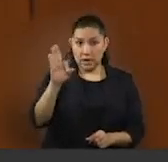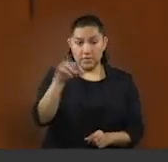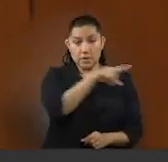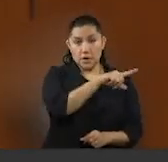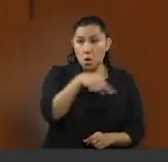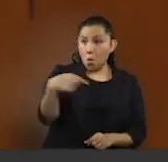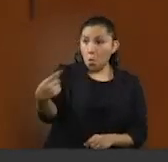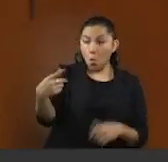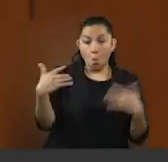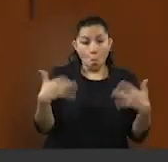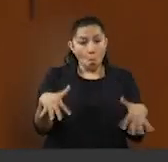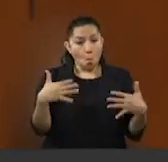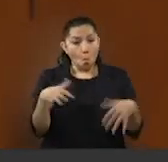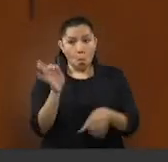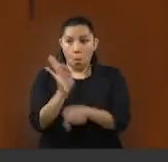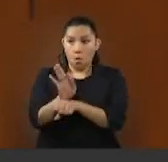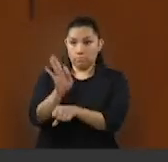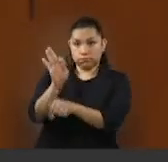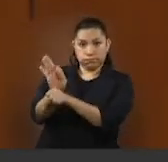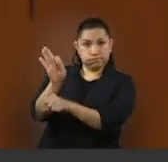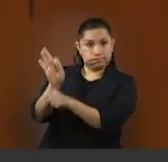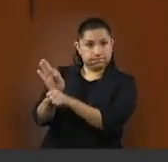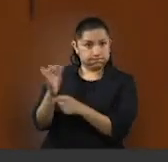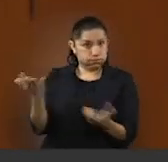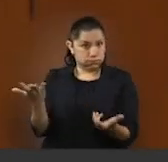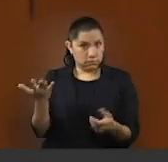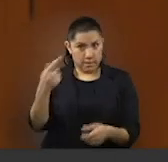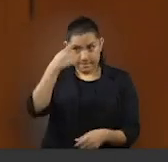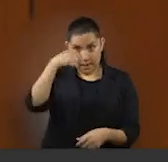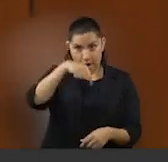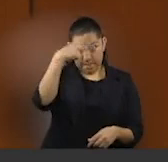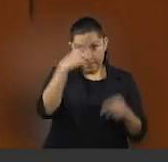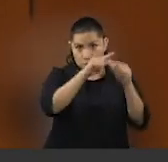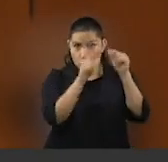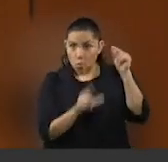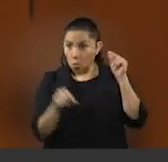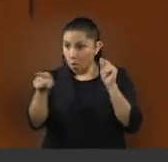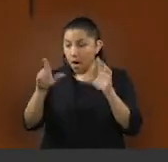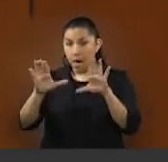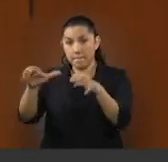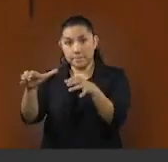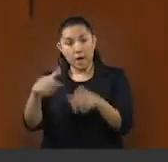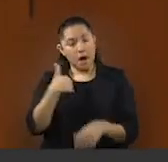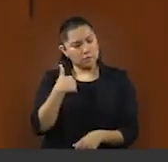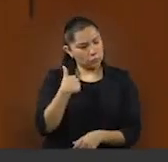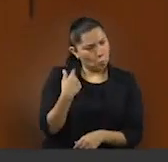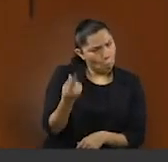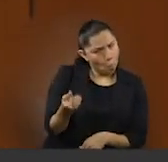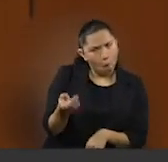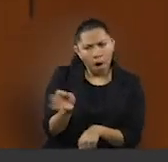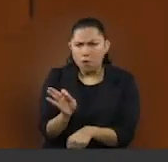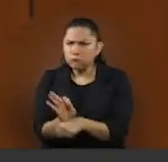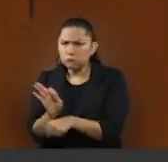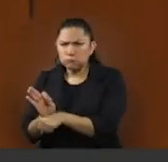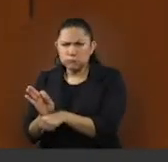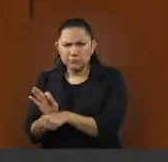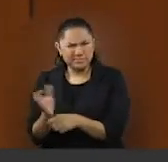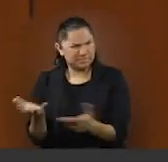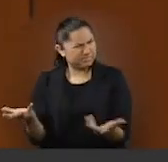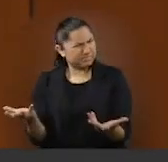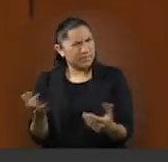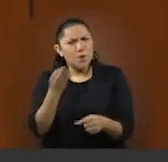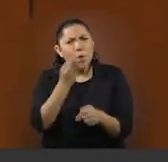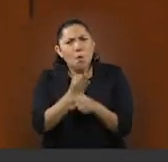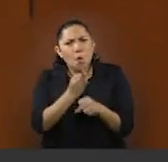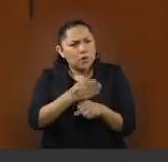país. Y en esta votación, ustedes son personeros